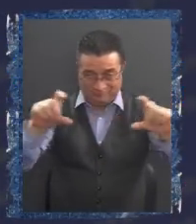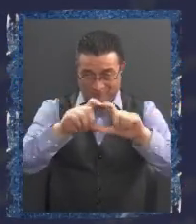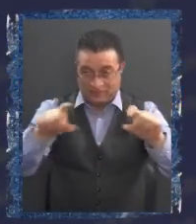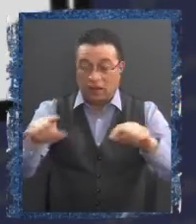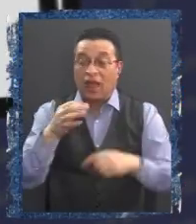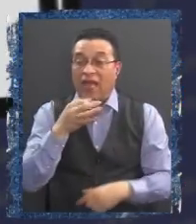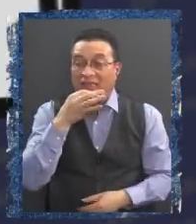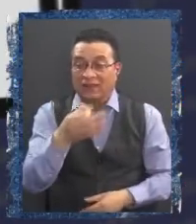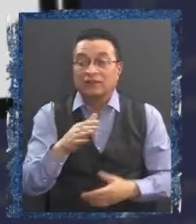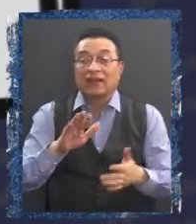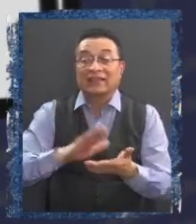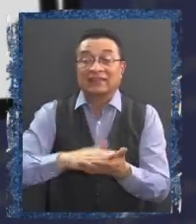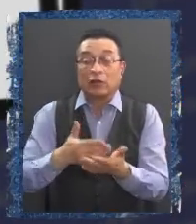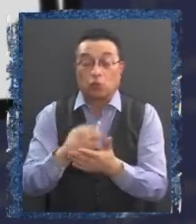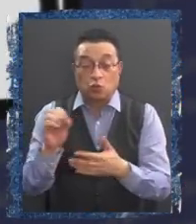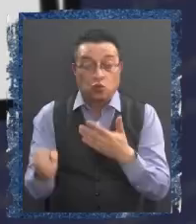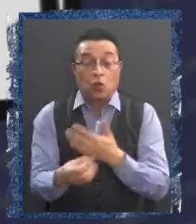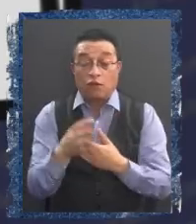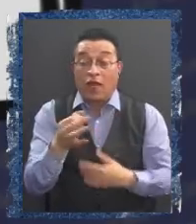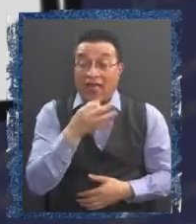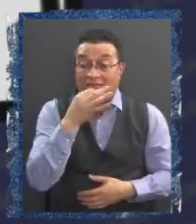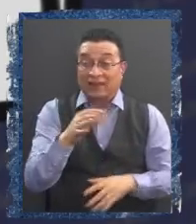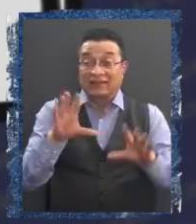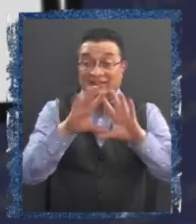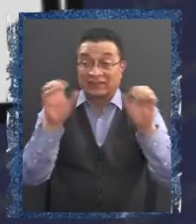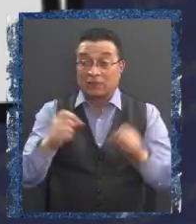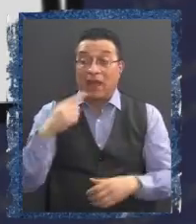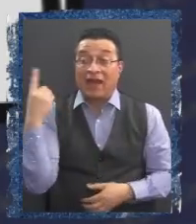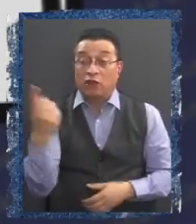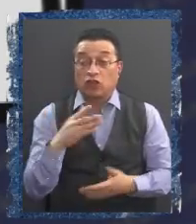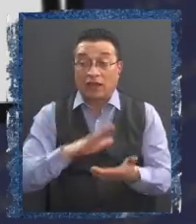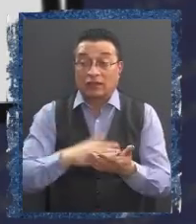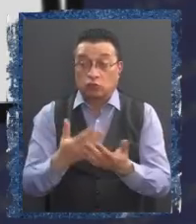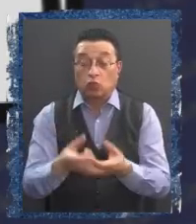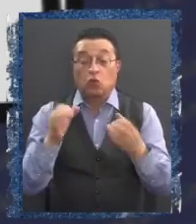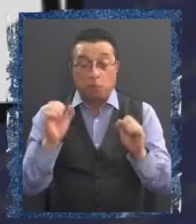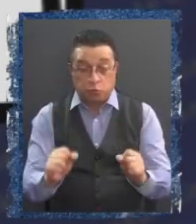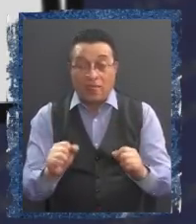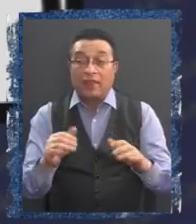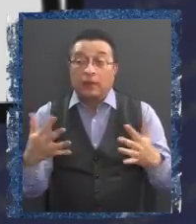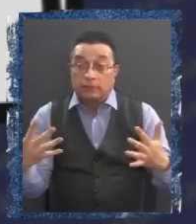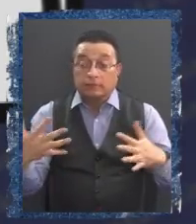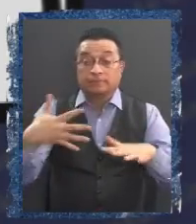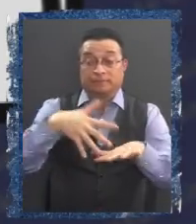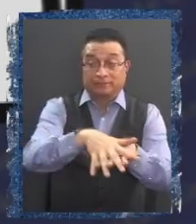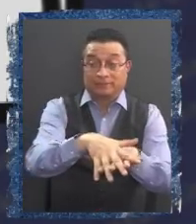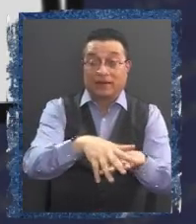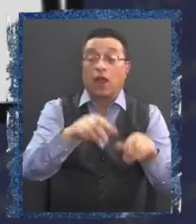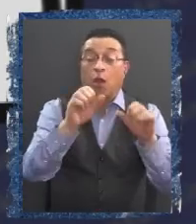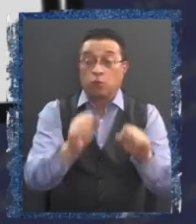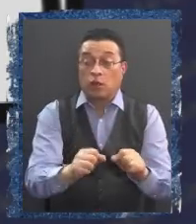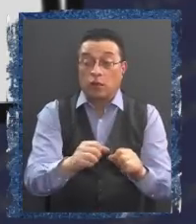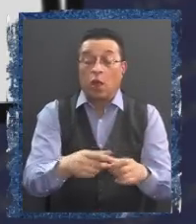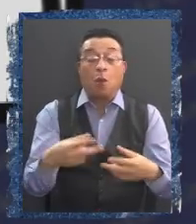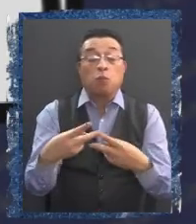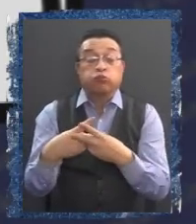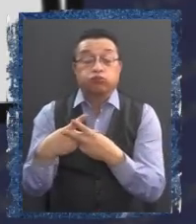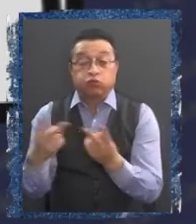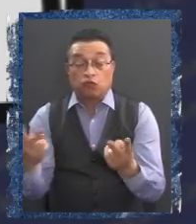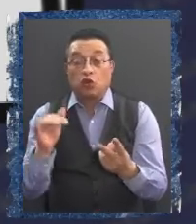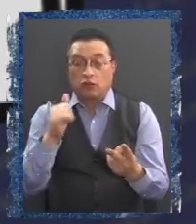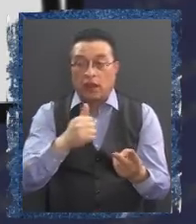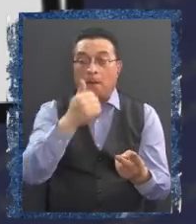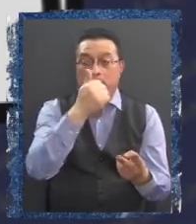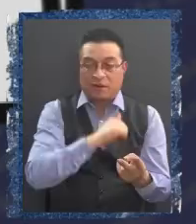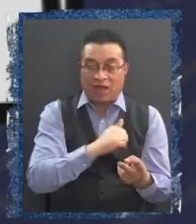de la salud, del nuevo sistema de salud. Dice: el Sistema Nacional de Salud podrá estar integrado por prestadores públicos y privados.